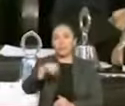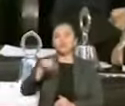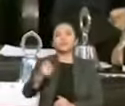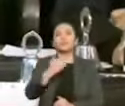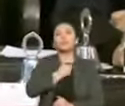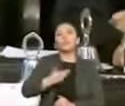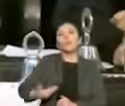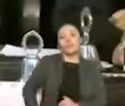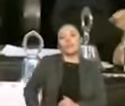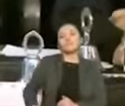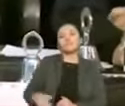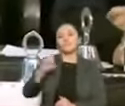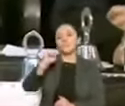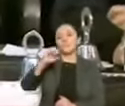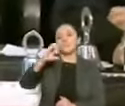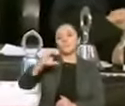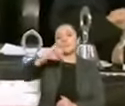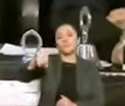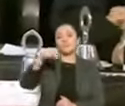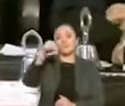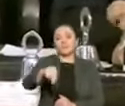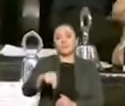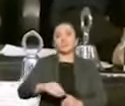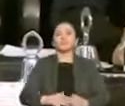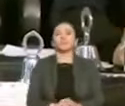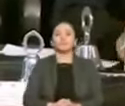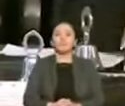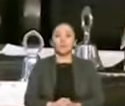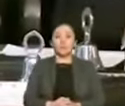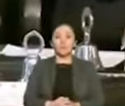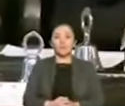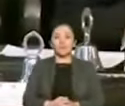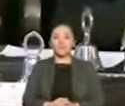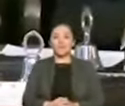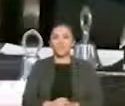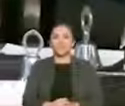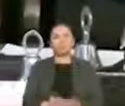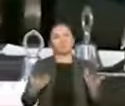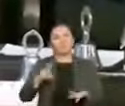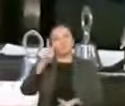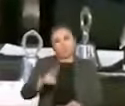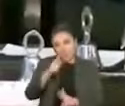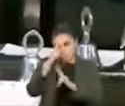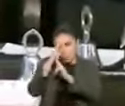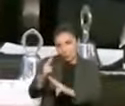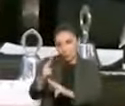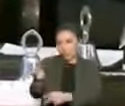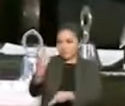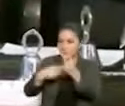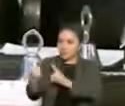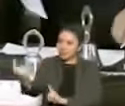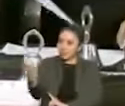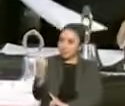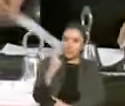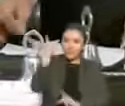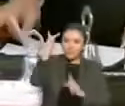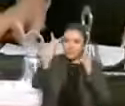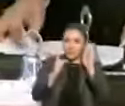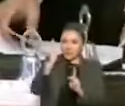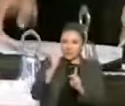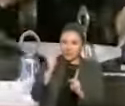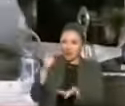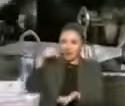presidenta de la suprema corte de justicia de la nación Es un honor recibir su